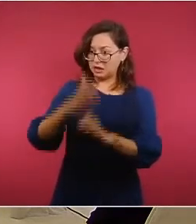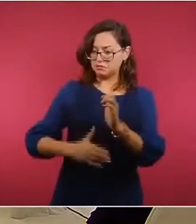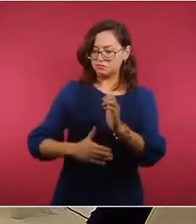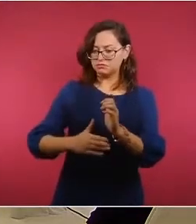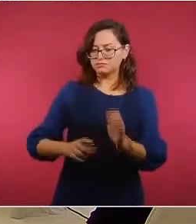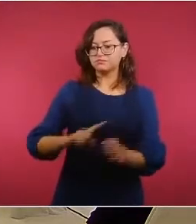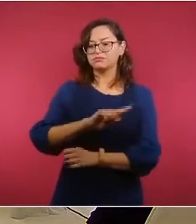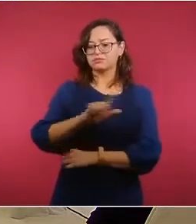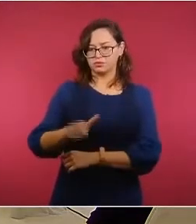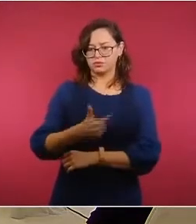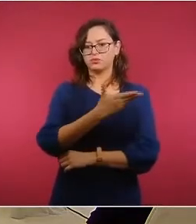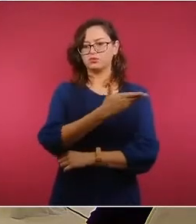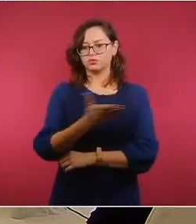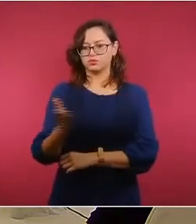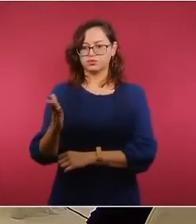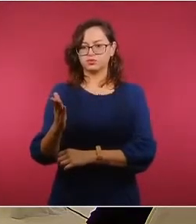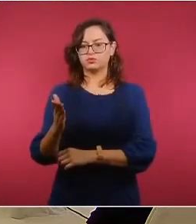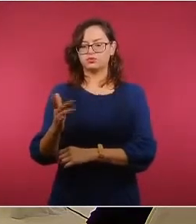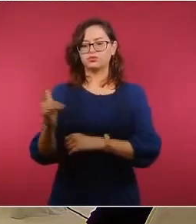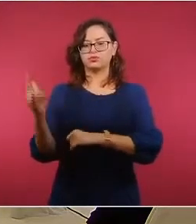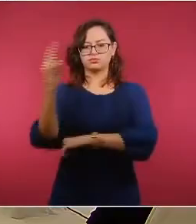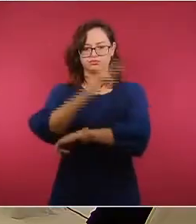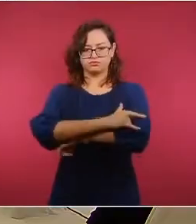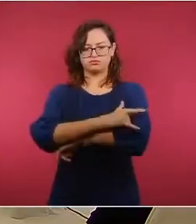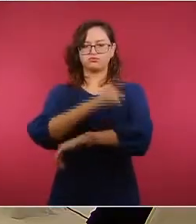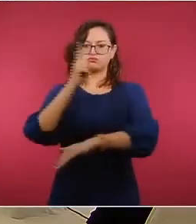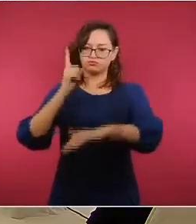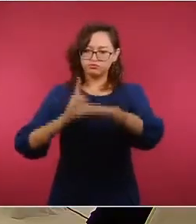van a